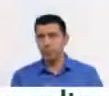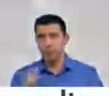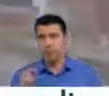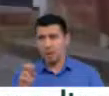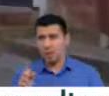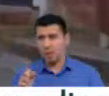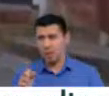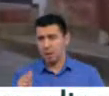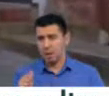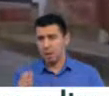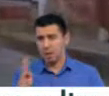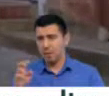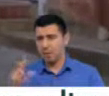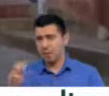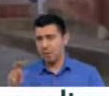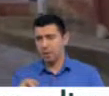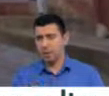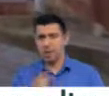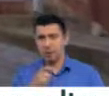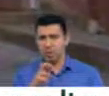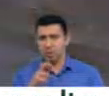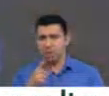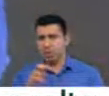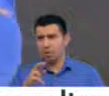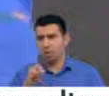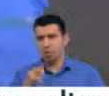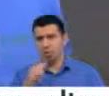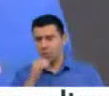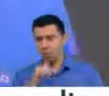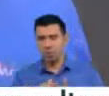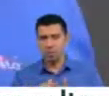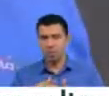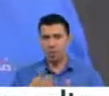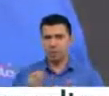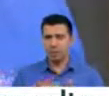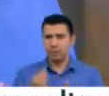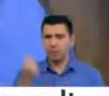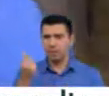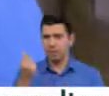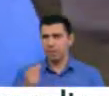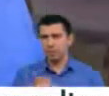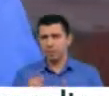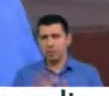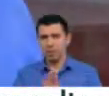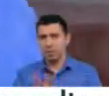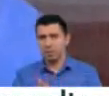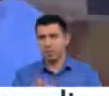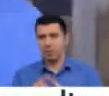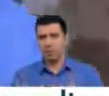Belén, la paz no tiene precio, pero esta empieza desarmando nuestros corazones.